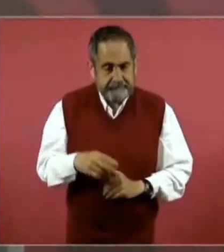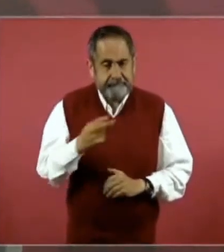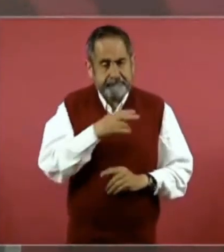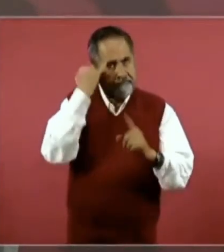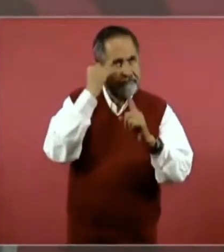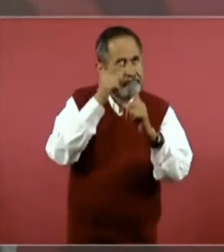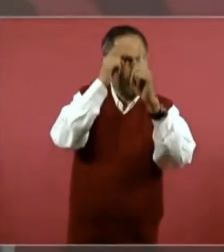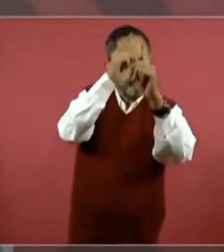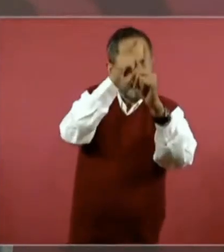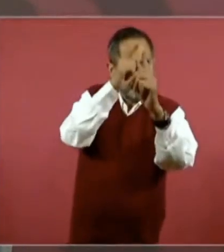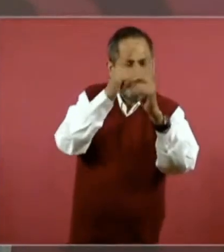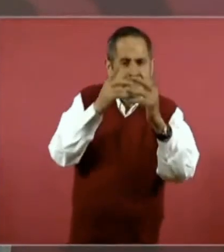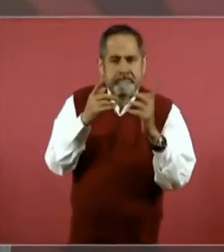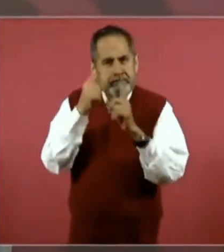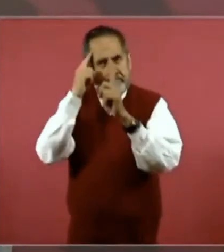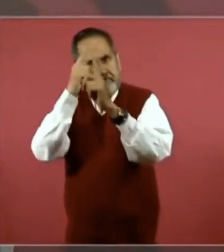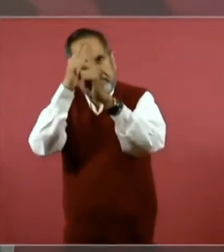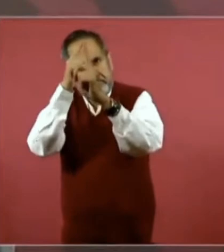principios,